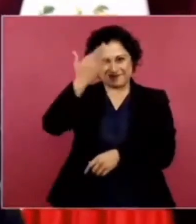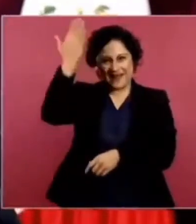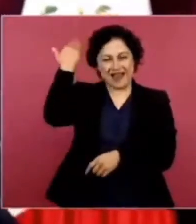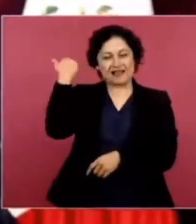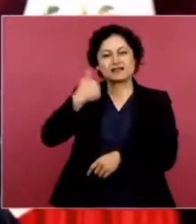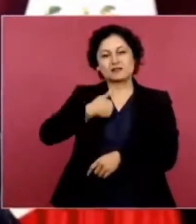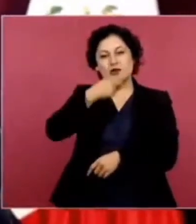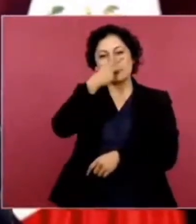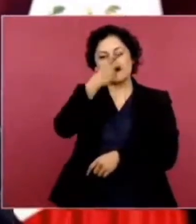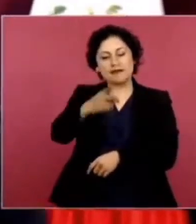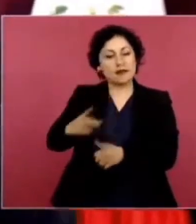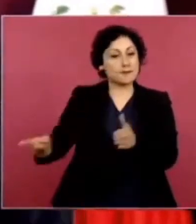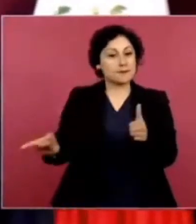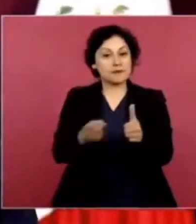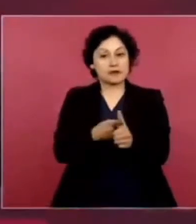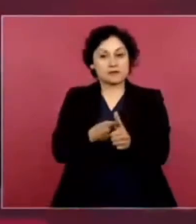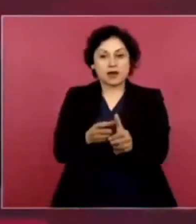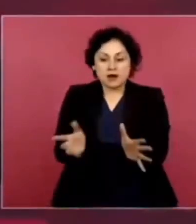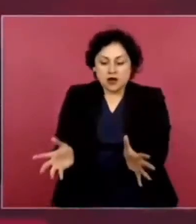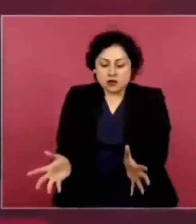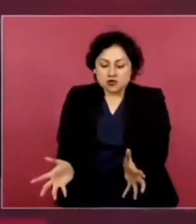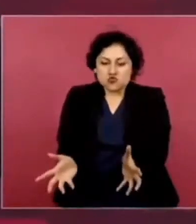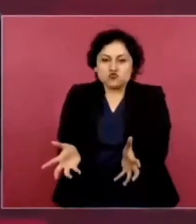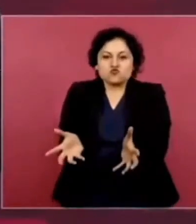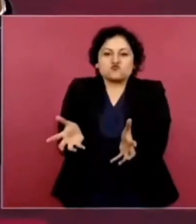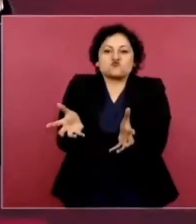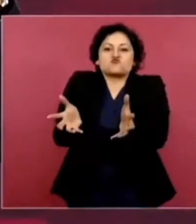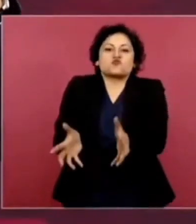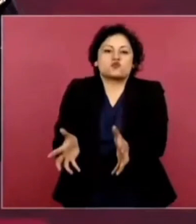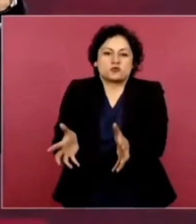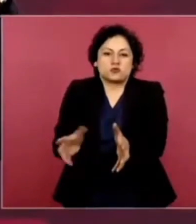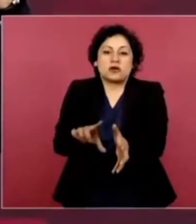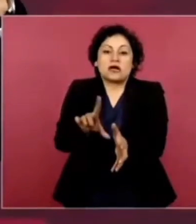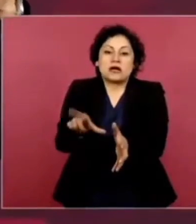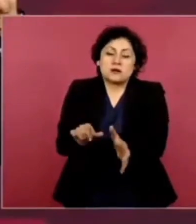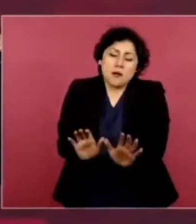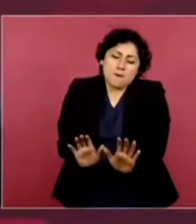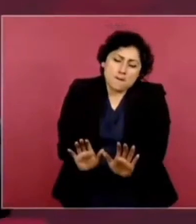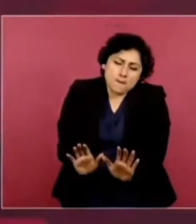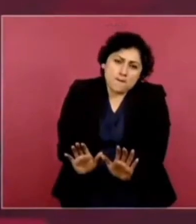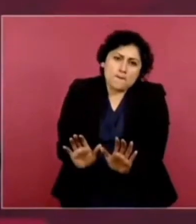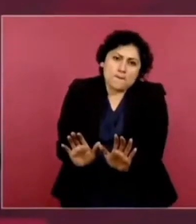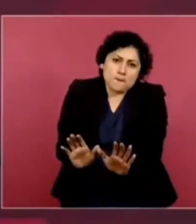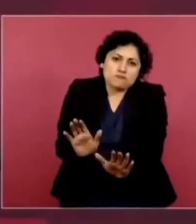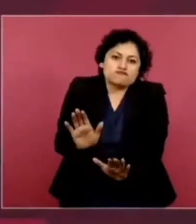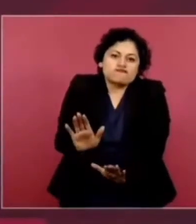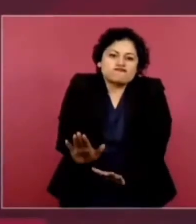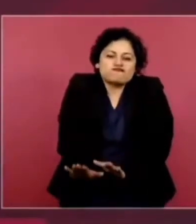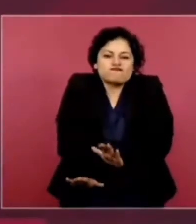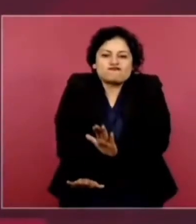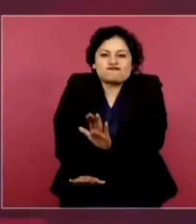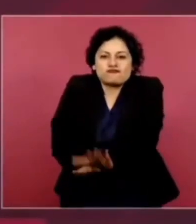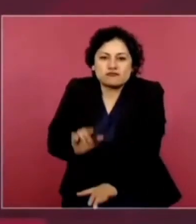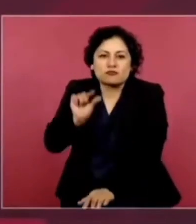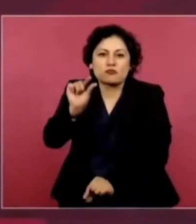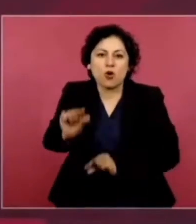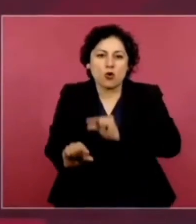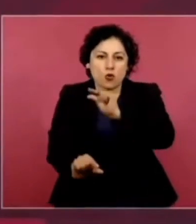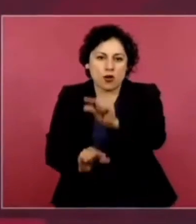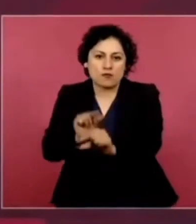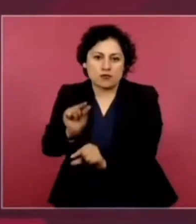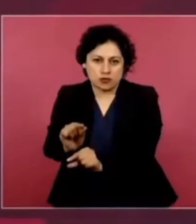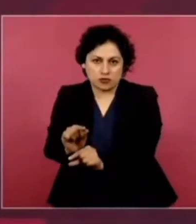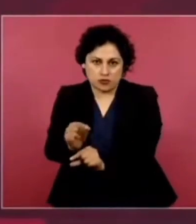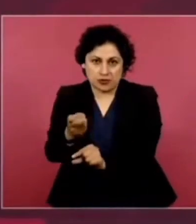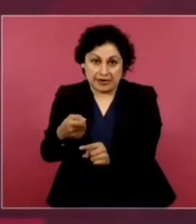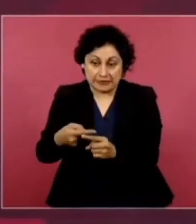levantarlo y luego empezarlo a empujar para que caminara. Y hemos avanzado,